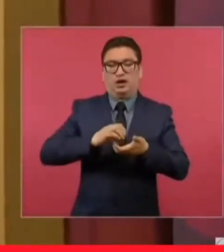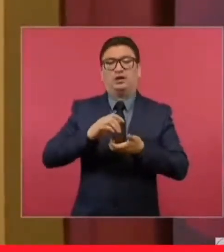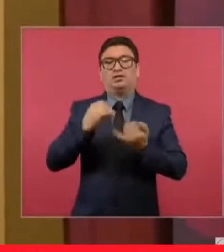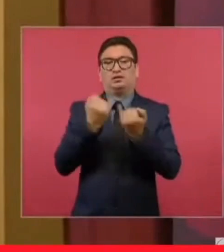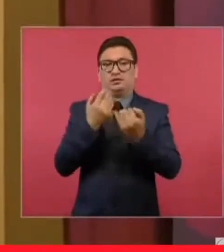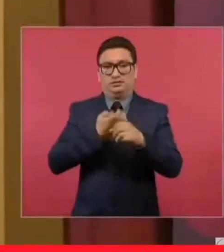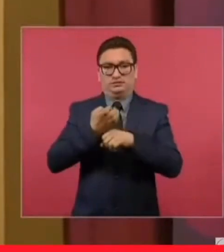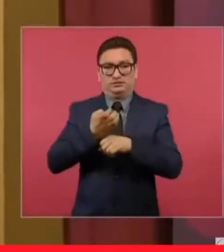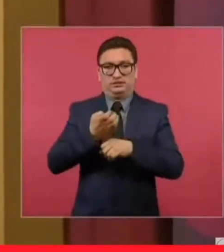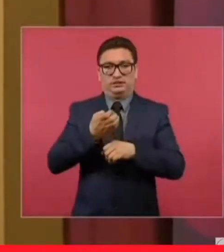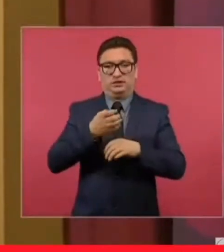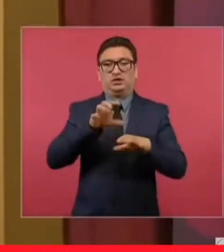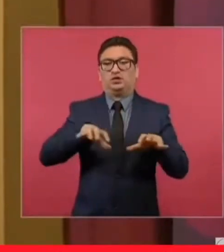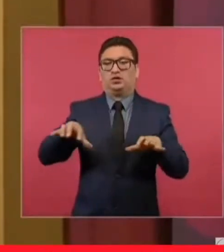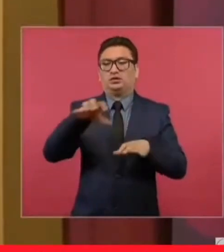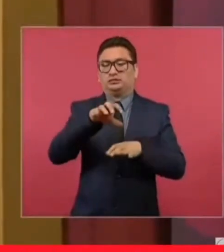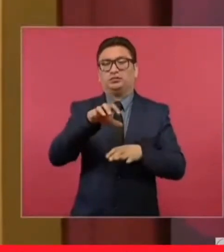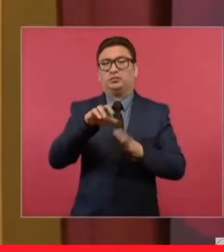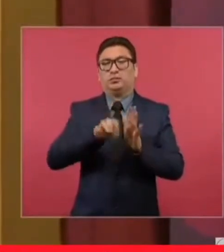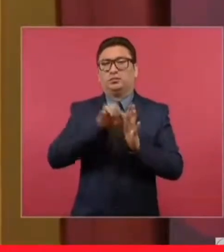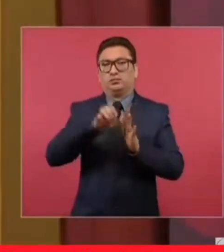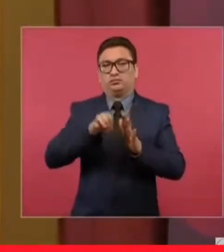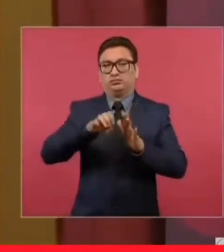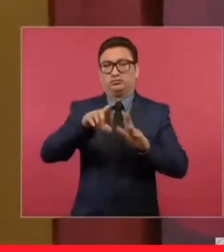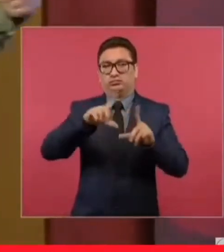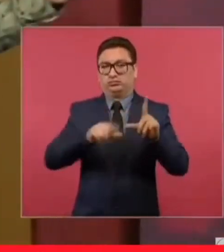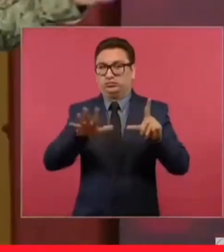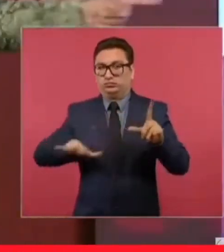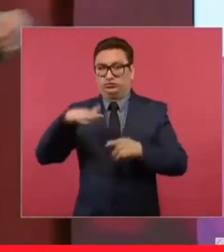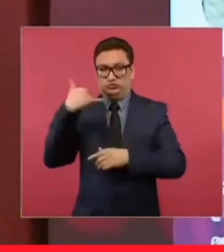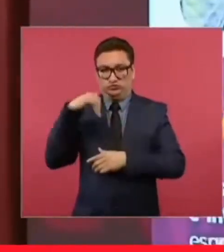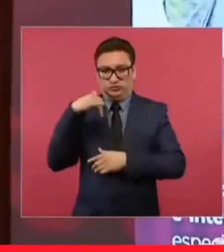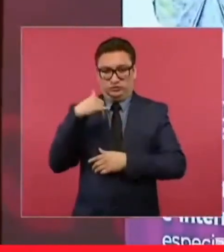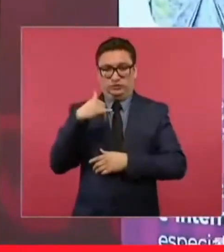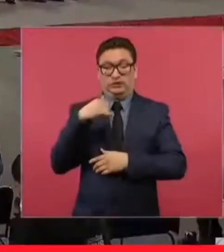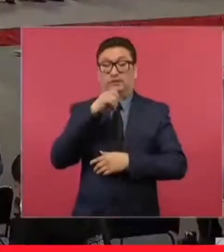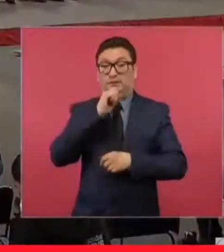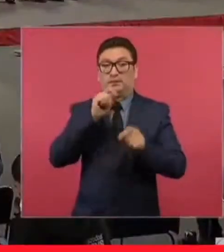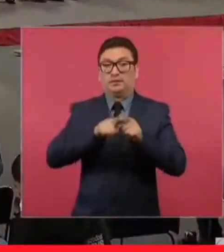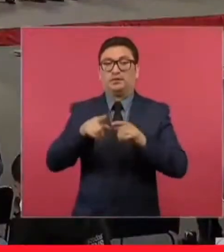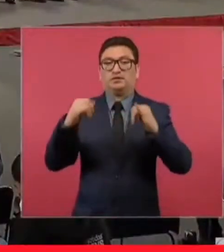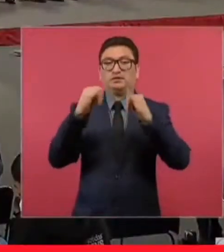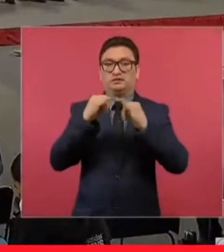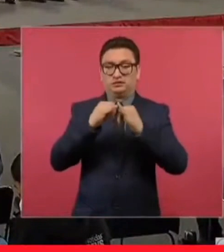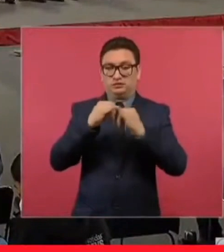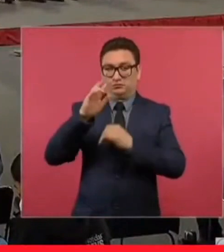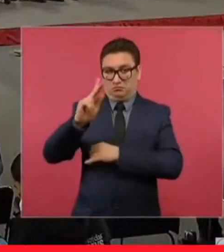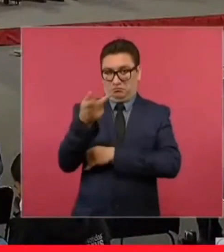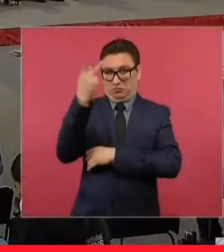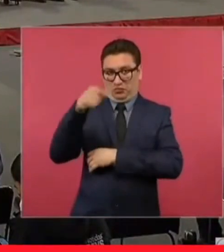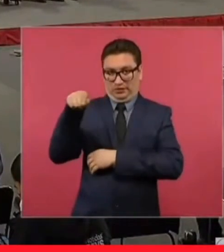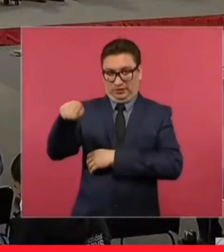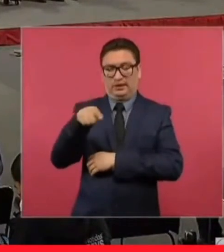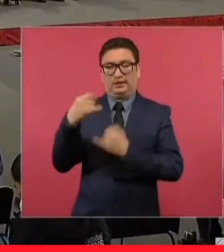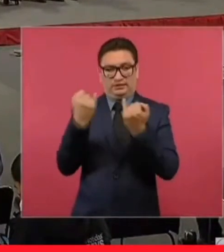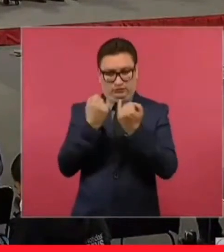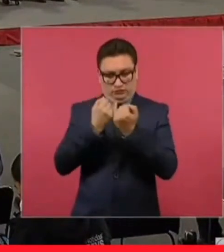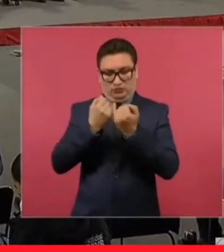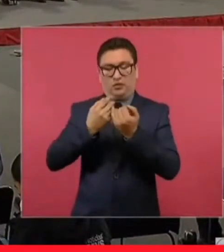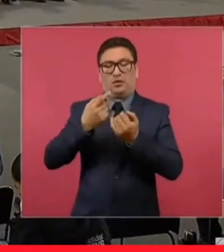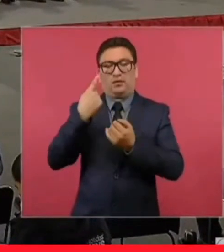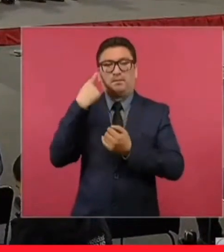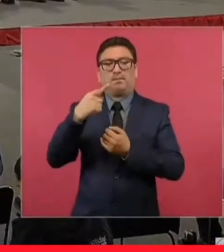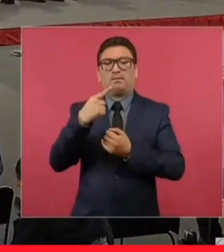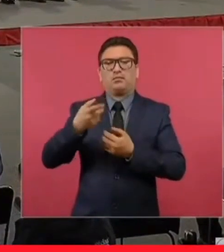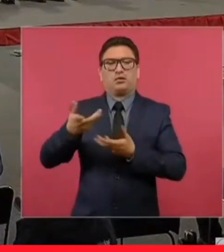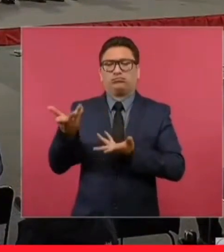de los estados de la península de Yucatán y con el Instituto Politécnico Nacional para